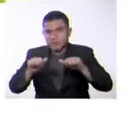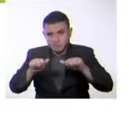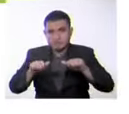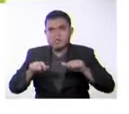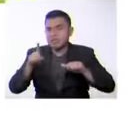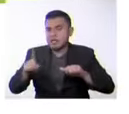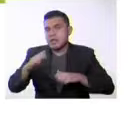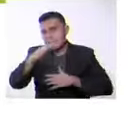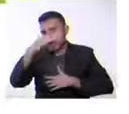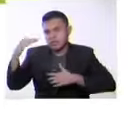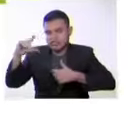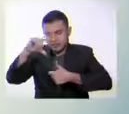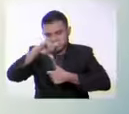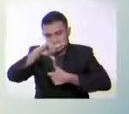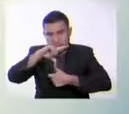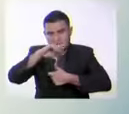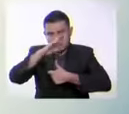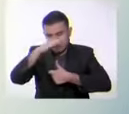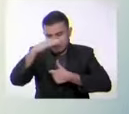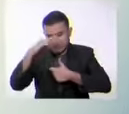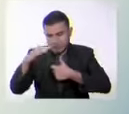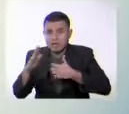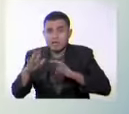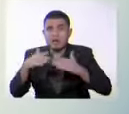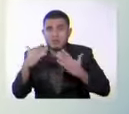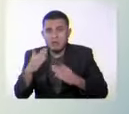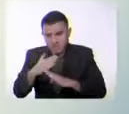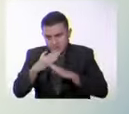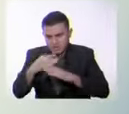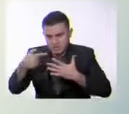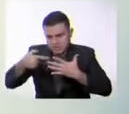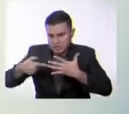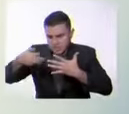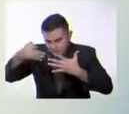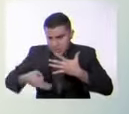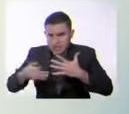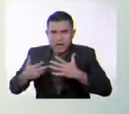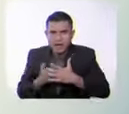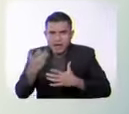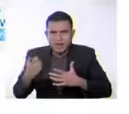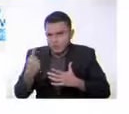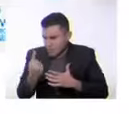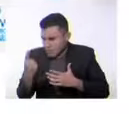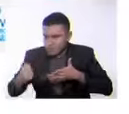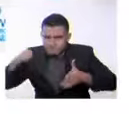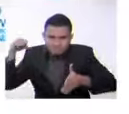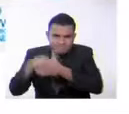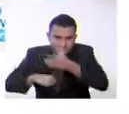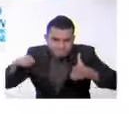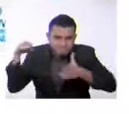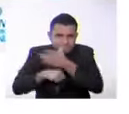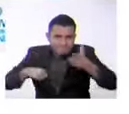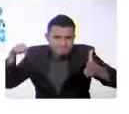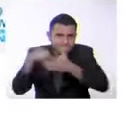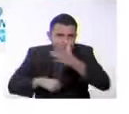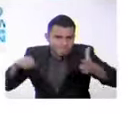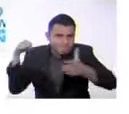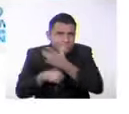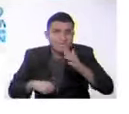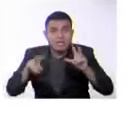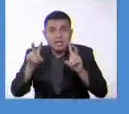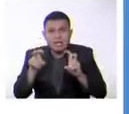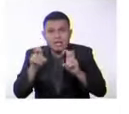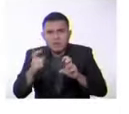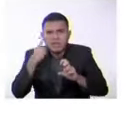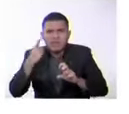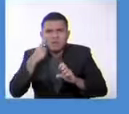América Latina para proteger jurídicamente a aquellos luchadores sociales que están en el tema del cuidado del